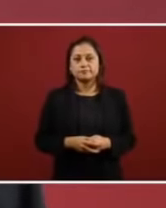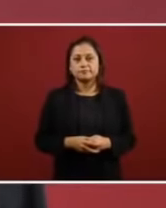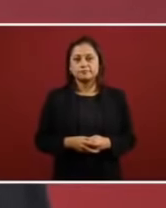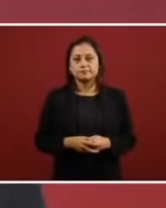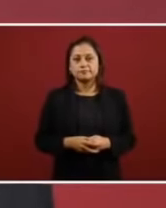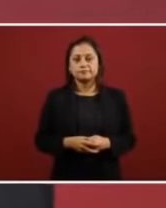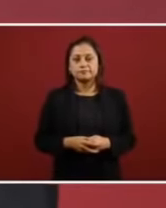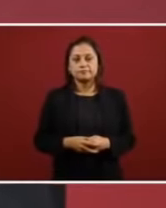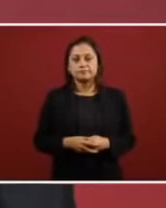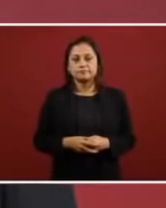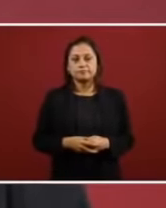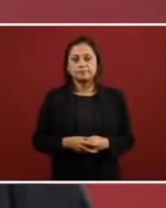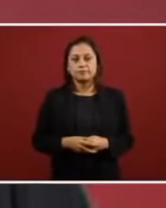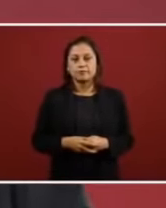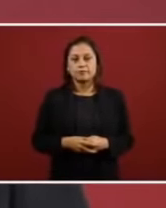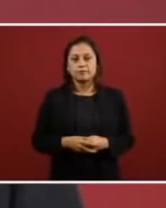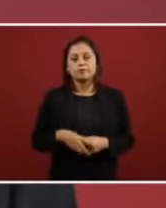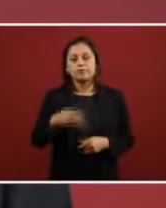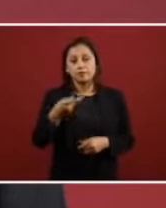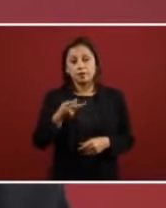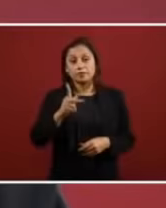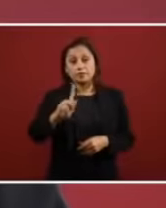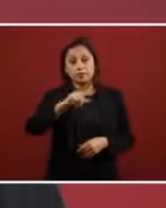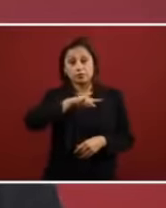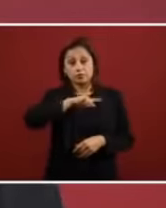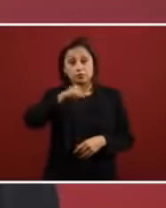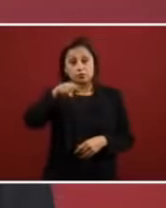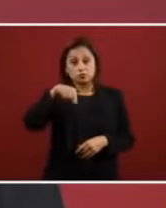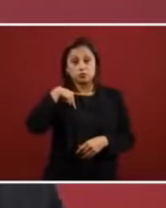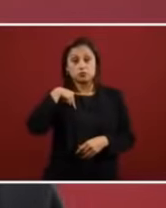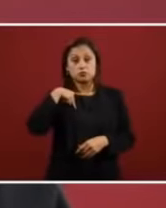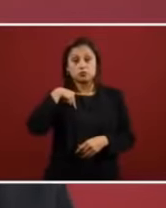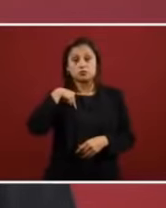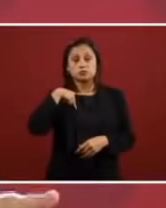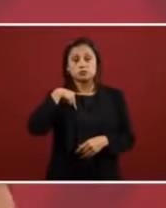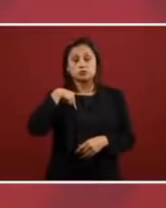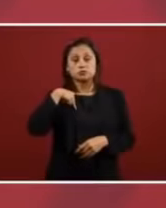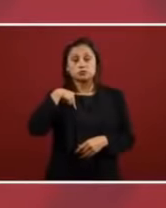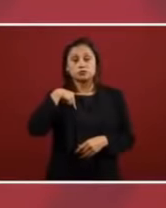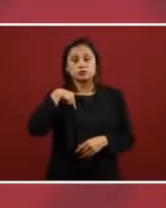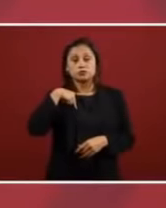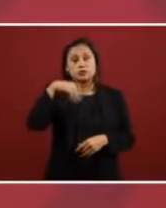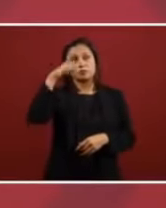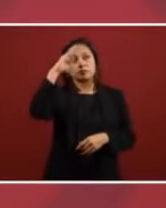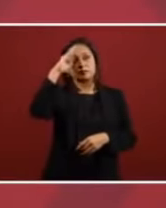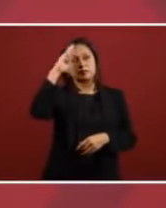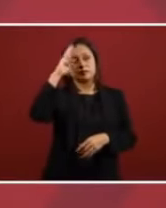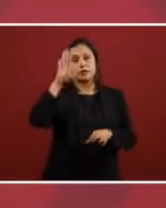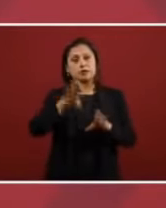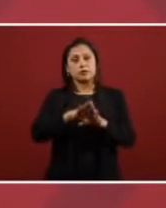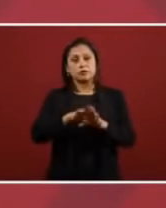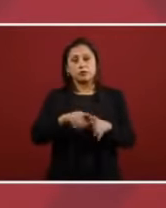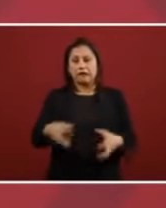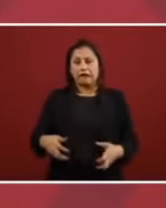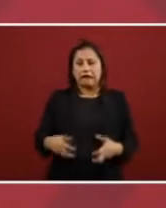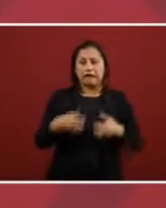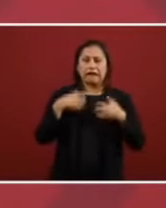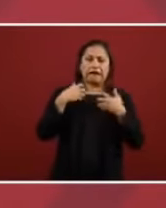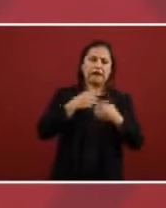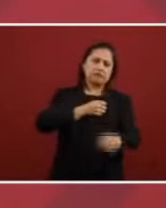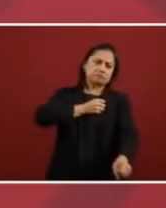vamos a querer resolver el problema igual declarando la guerra